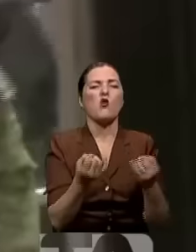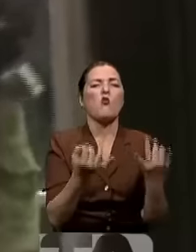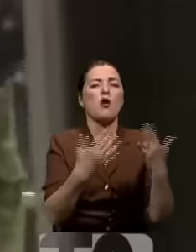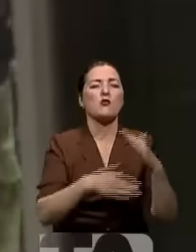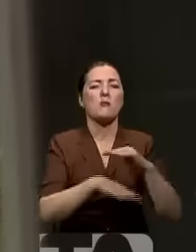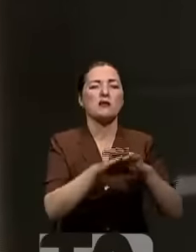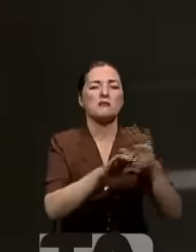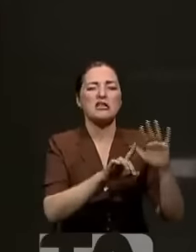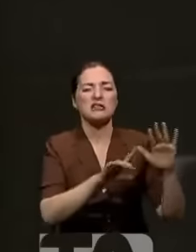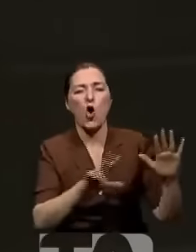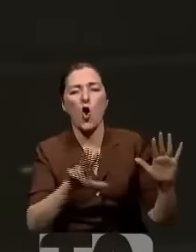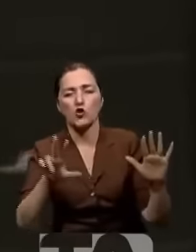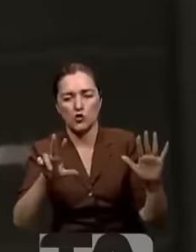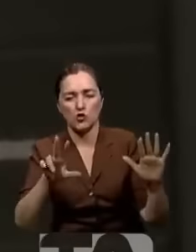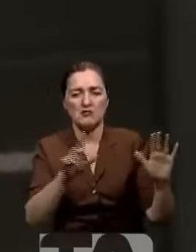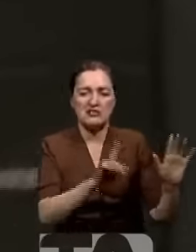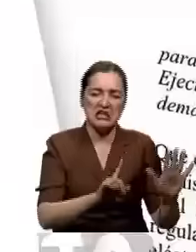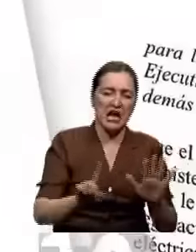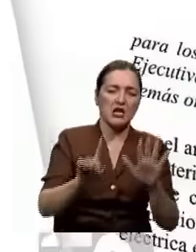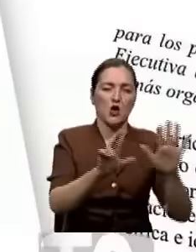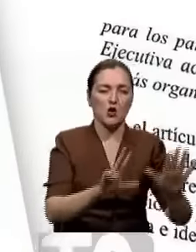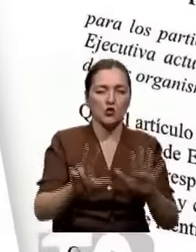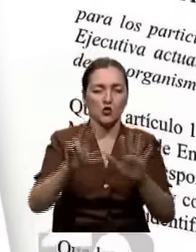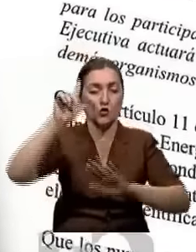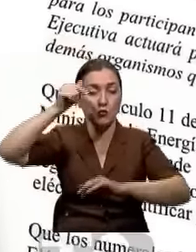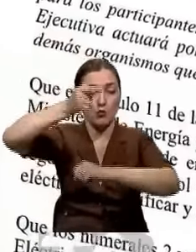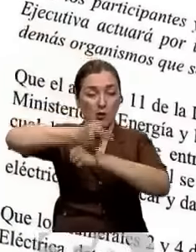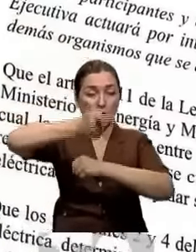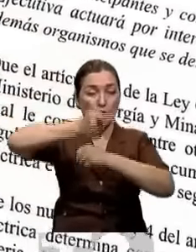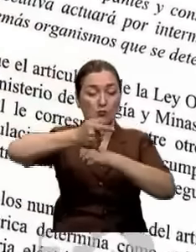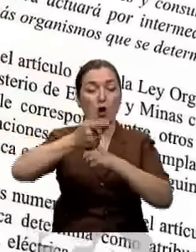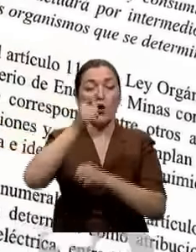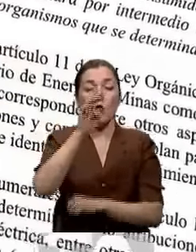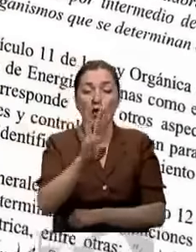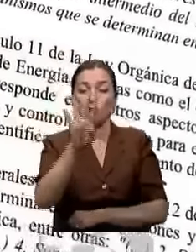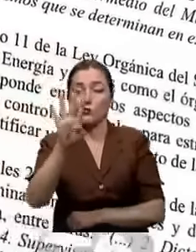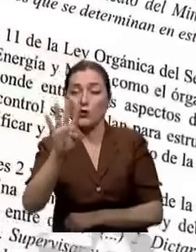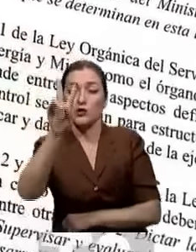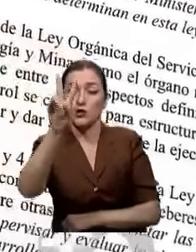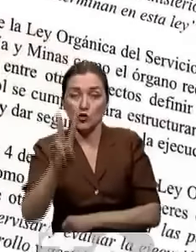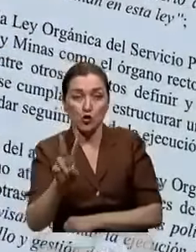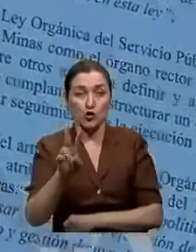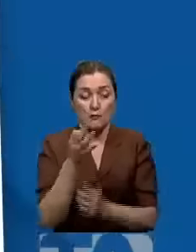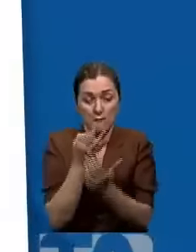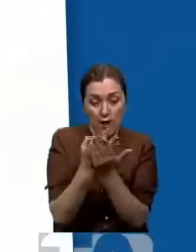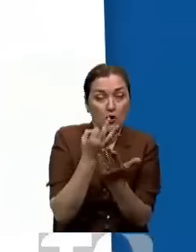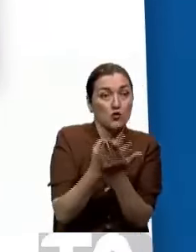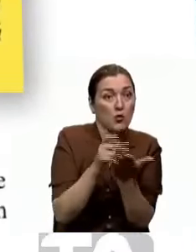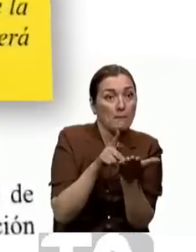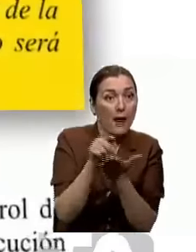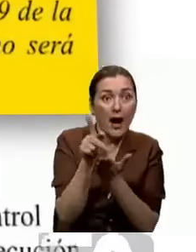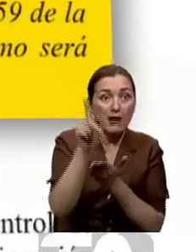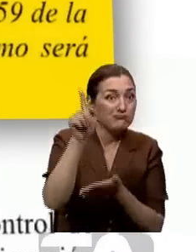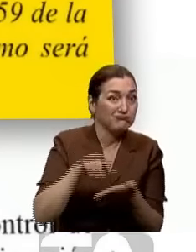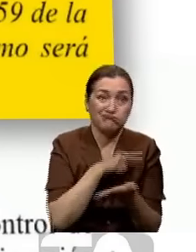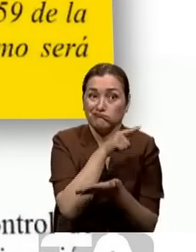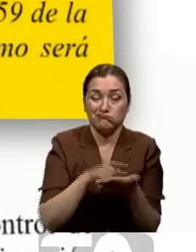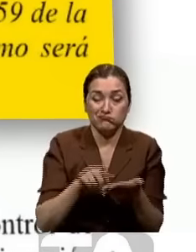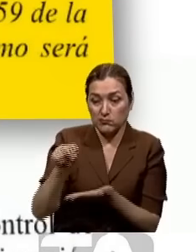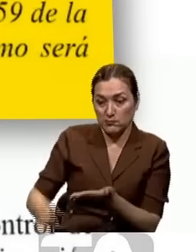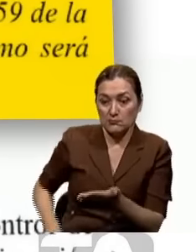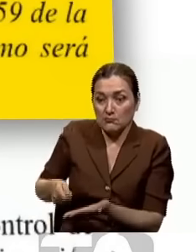horas. Mientras tanto, el gobierno ratificó a través de este el decreto ejecutivo 442 que no se cobrarán las planillas de luz de hasta